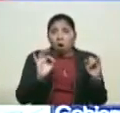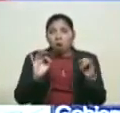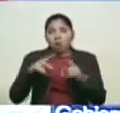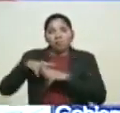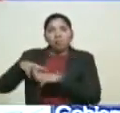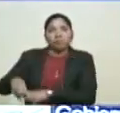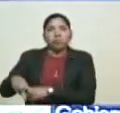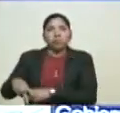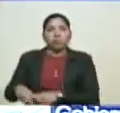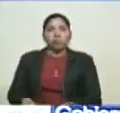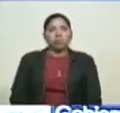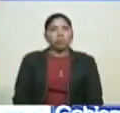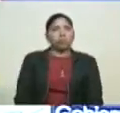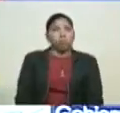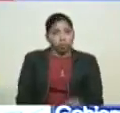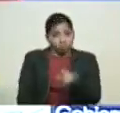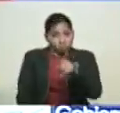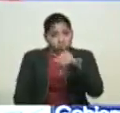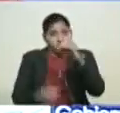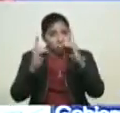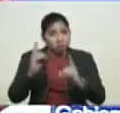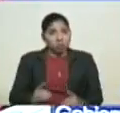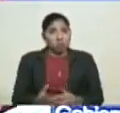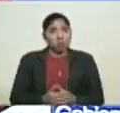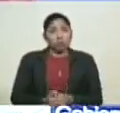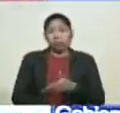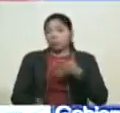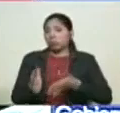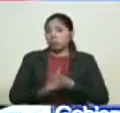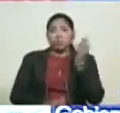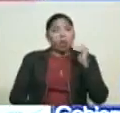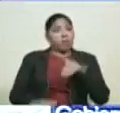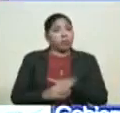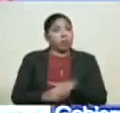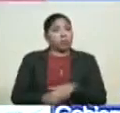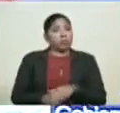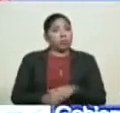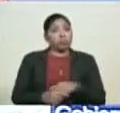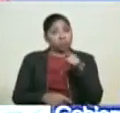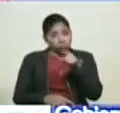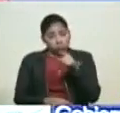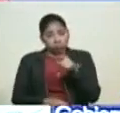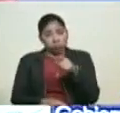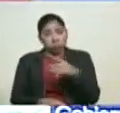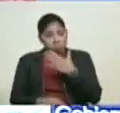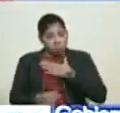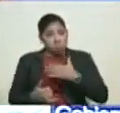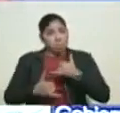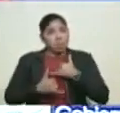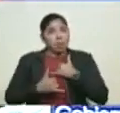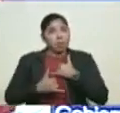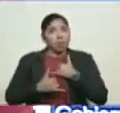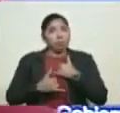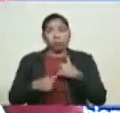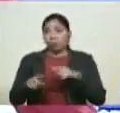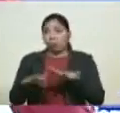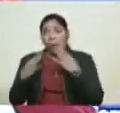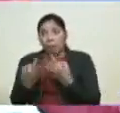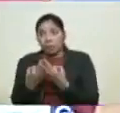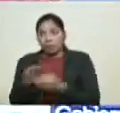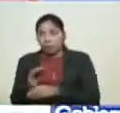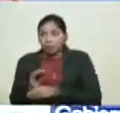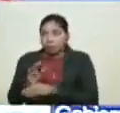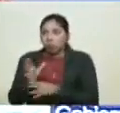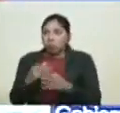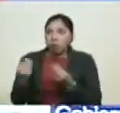subordinación. El voto tuyo decide, compatriota. Sal a votar. Vamos, es por ti que votas. Es por tu familia. Sal en